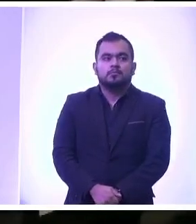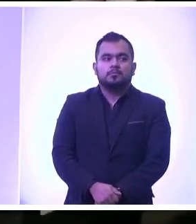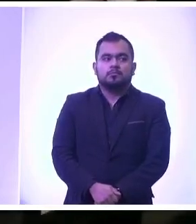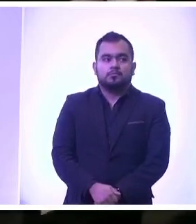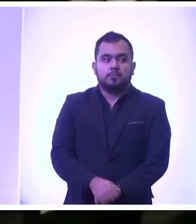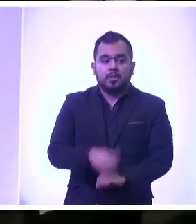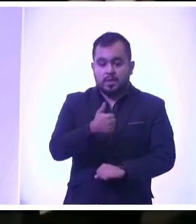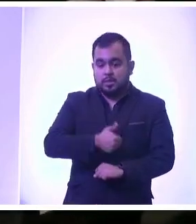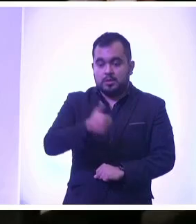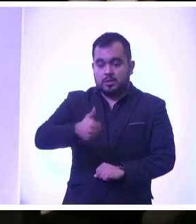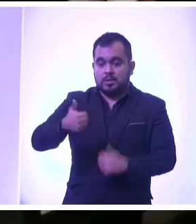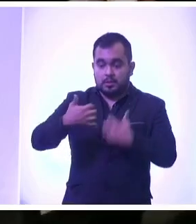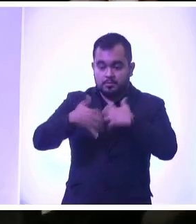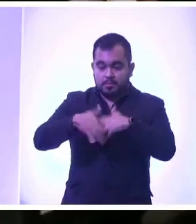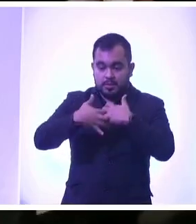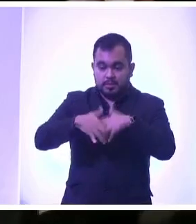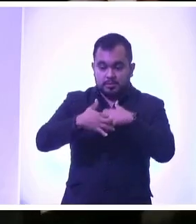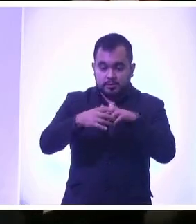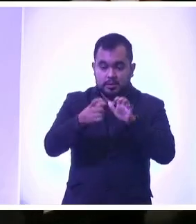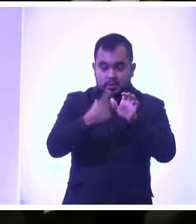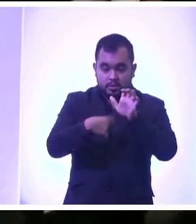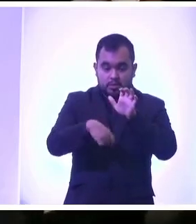personal Ajá